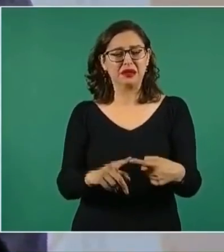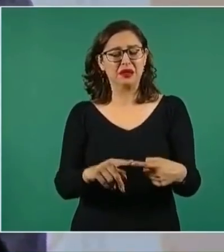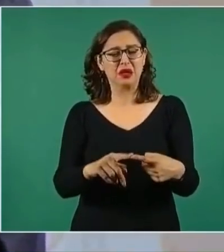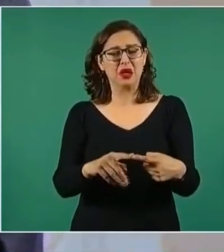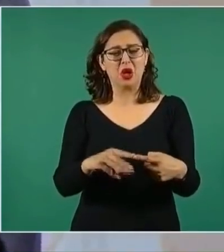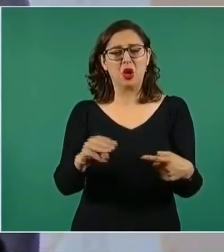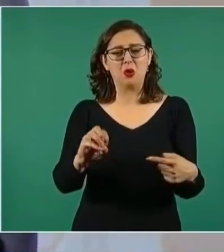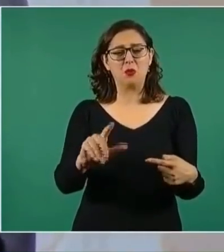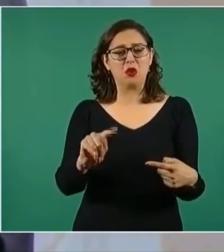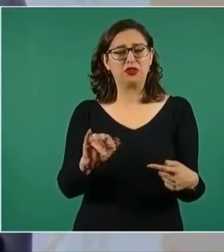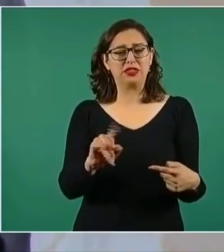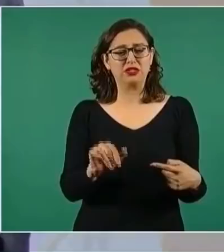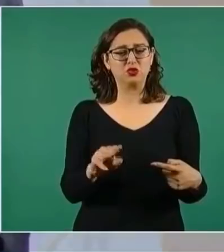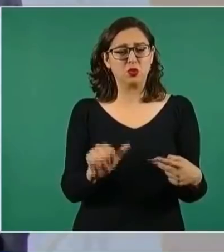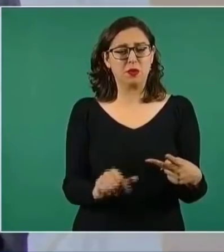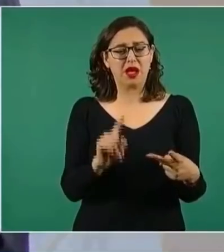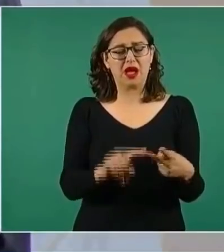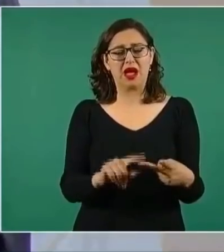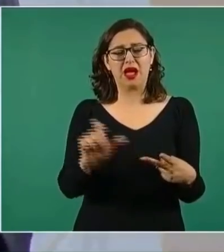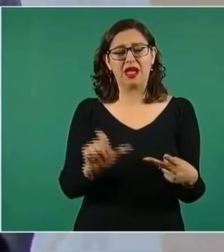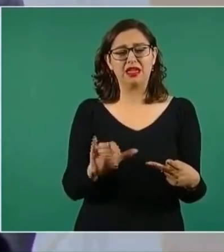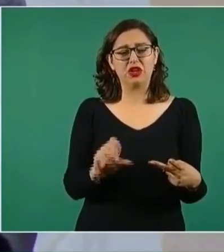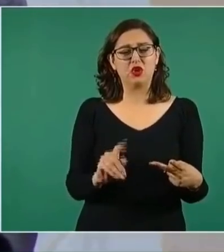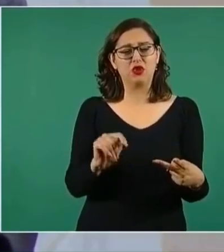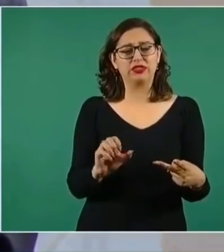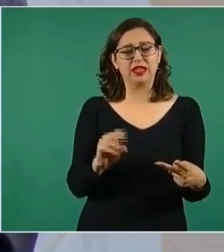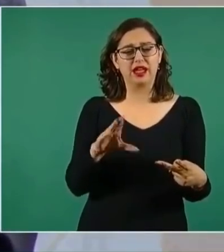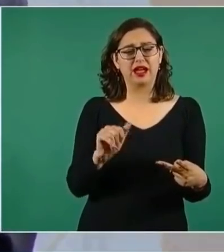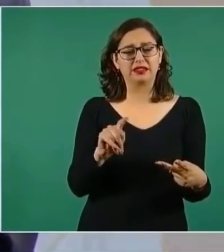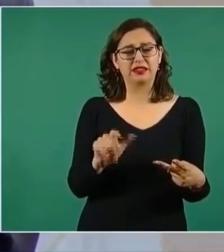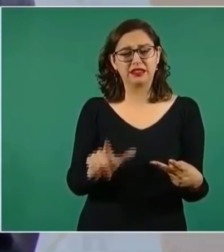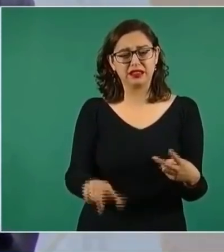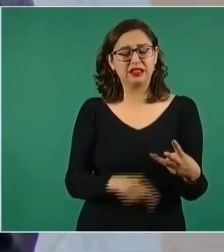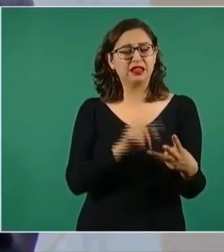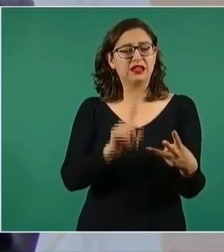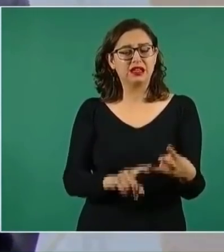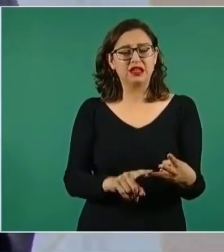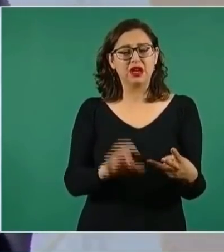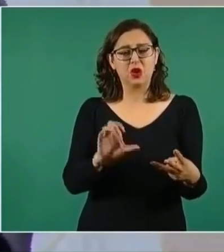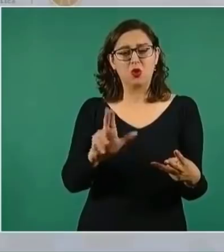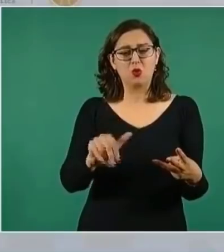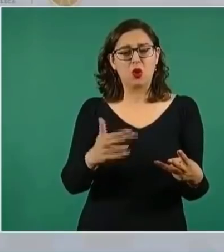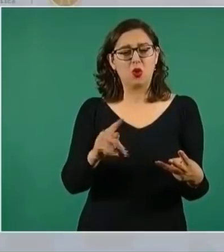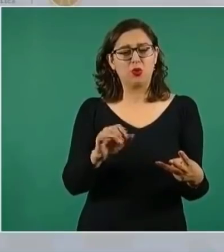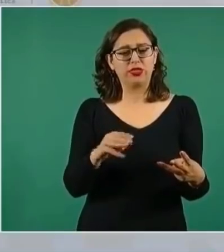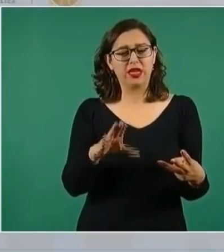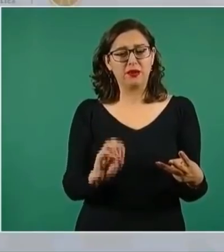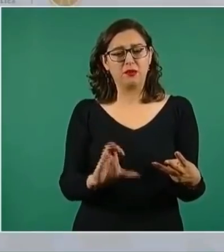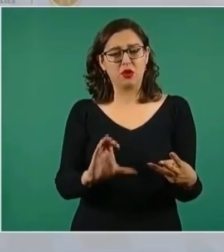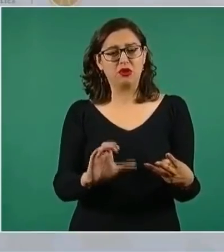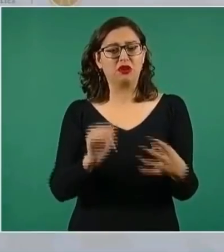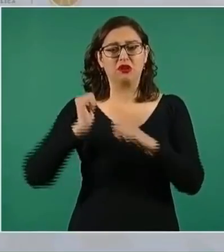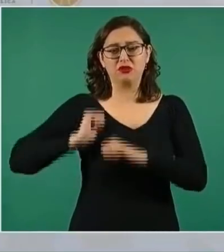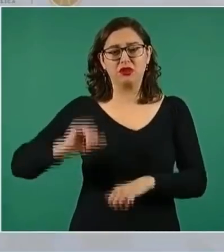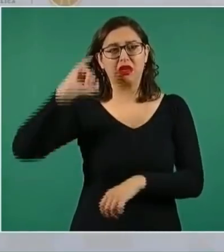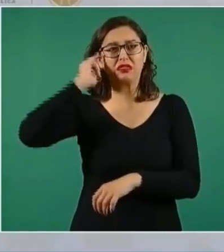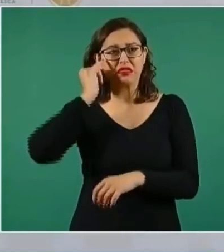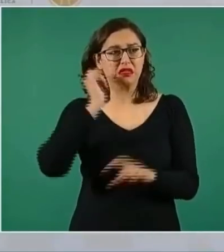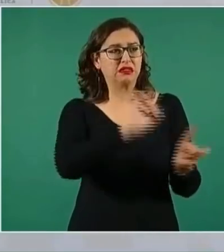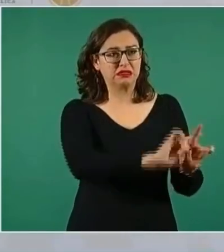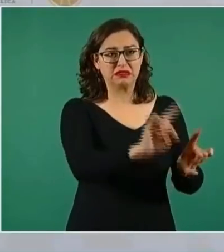Jicotencal y Cuauhtémoc y otras autoridades indígenas